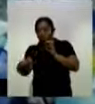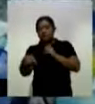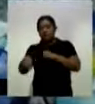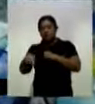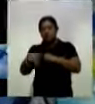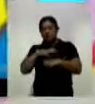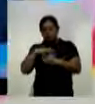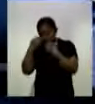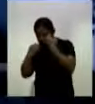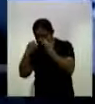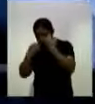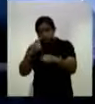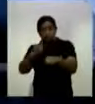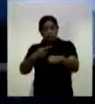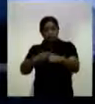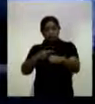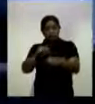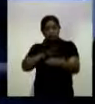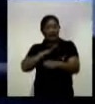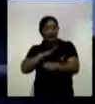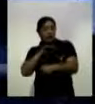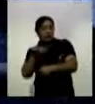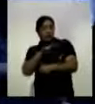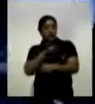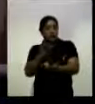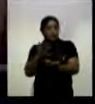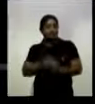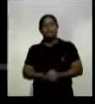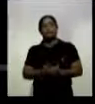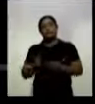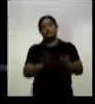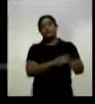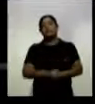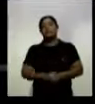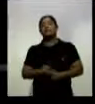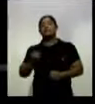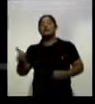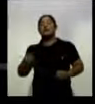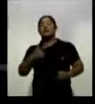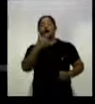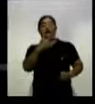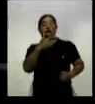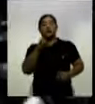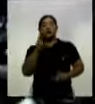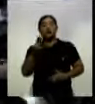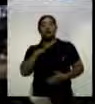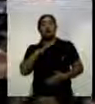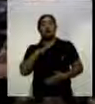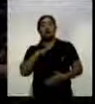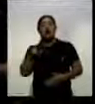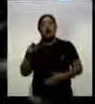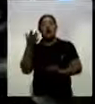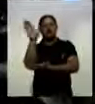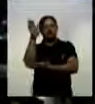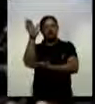nuevo coronavirus. La canción Live and Let Die, en la versión de la banda estadounidense Guns N' Roses, se ha convertido en una bandera